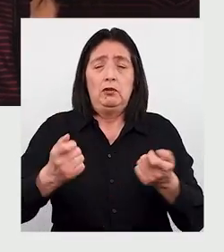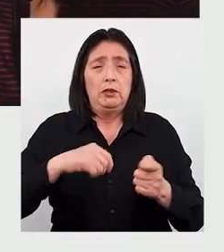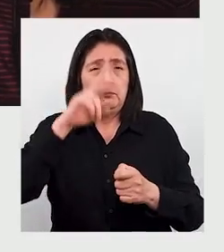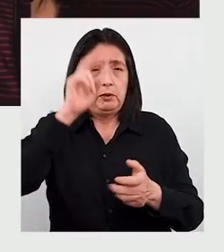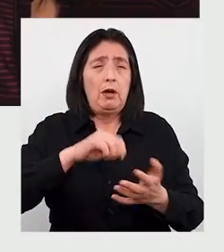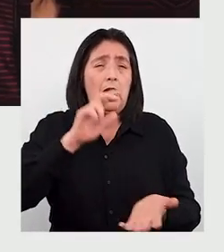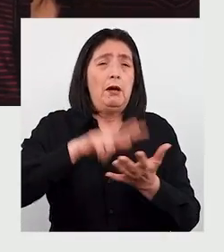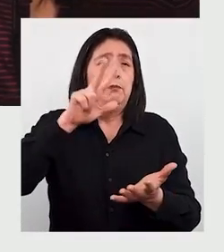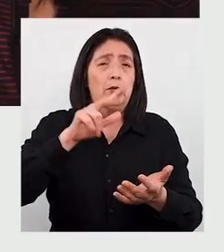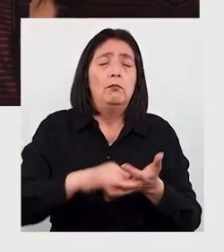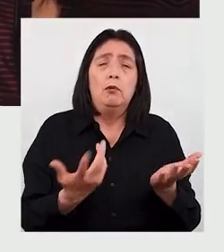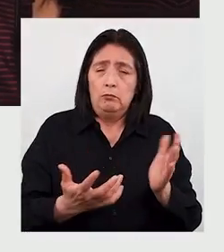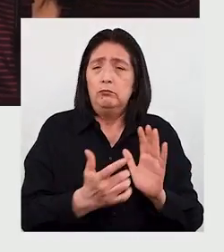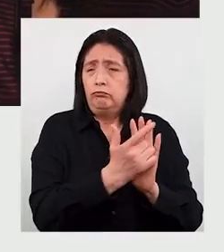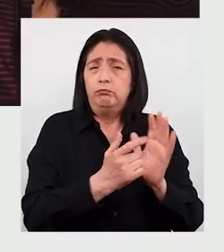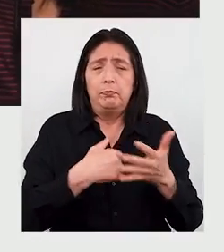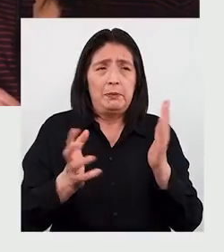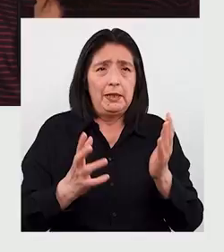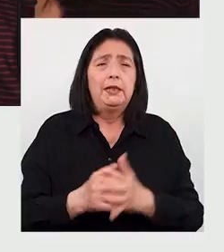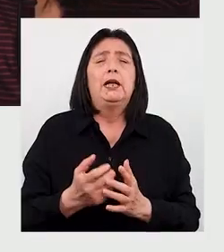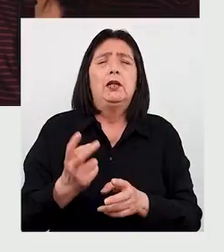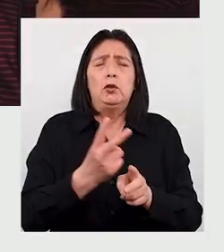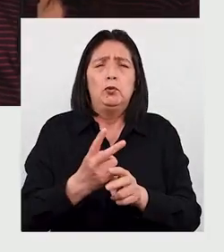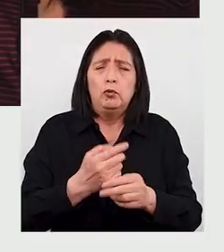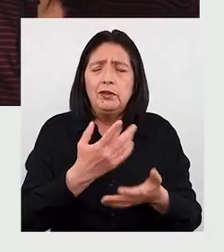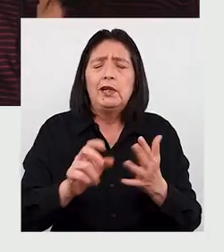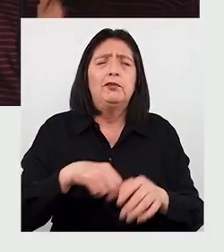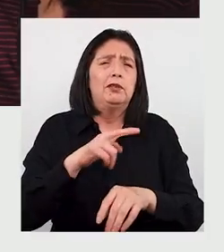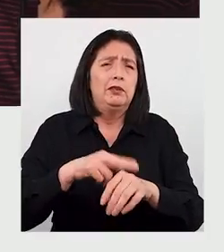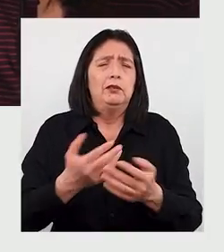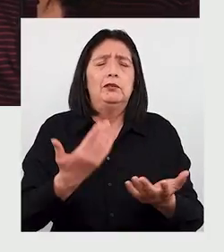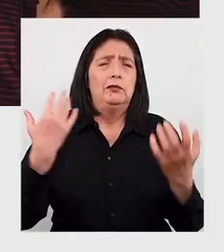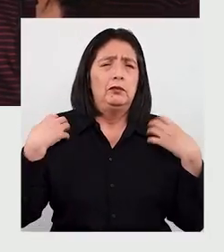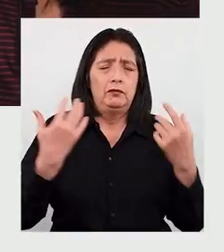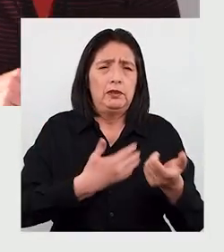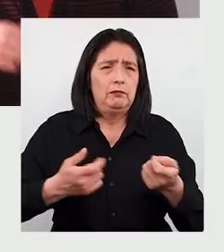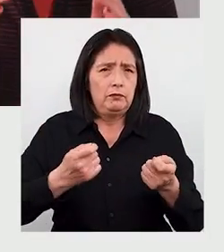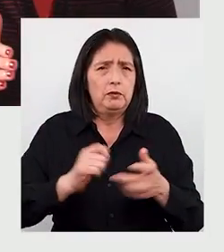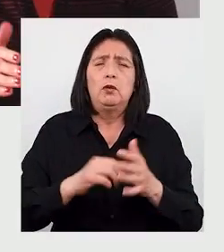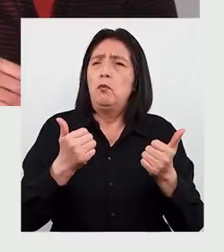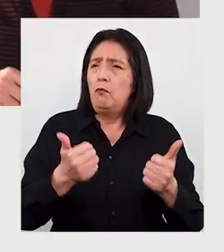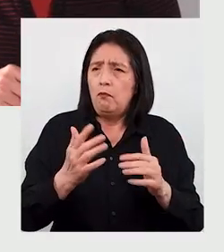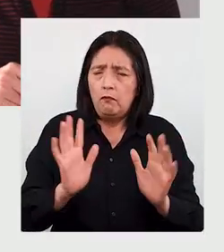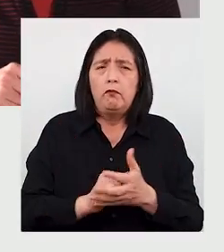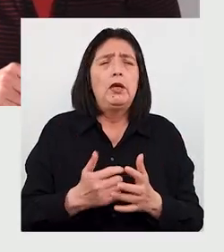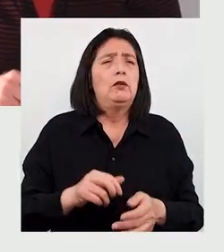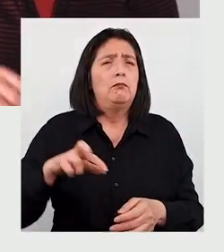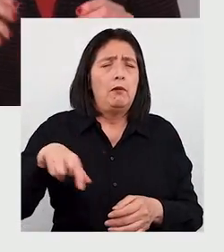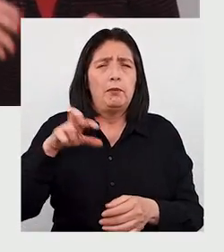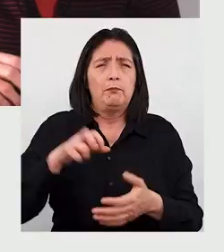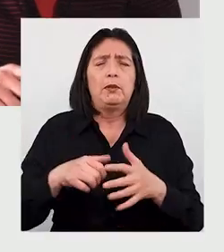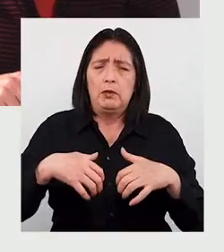peruano aprobó las disposiciones para la gestión de la ecoeficiencia en las entidades de la administración pública. Fue entonces cuando en